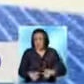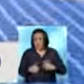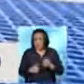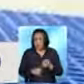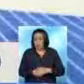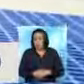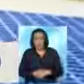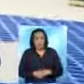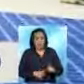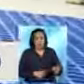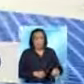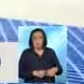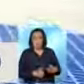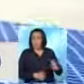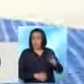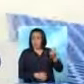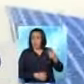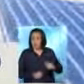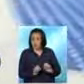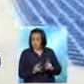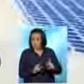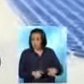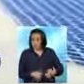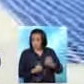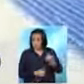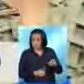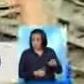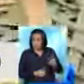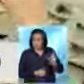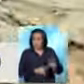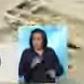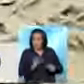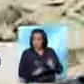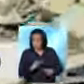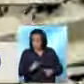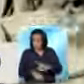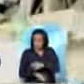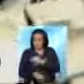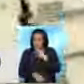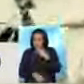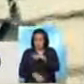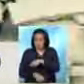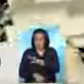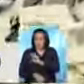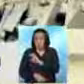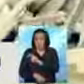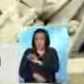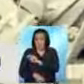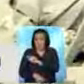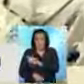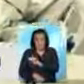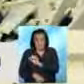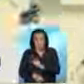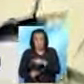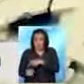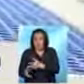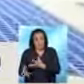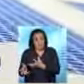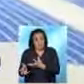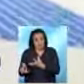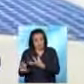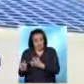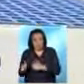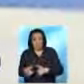La naturaleza no solo le ha dado una segunda oportunidad de vida a personas como Evangelina Chamorro, así como ella que se aferró a la